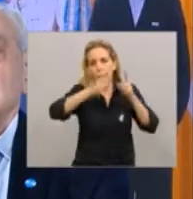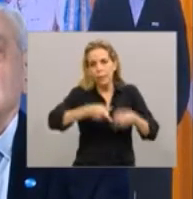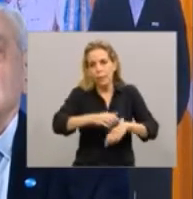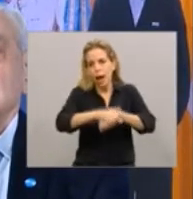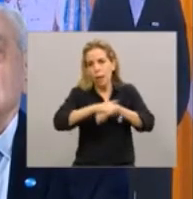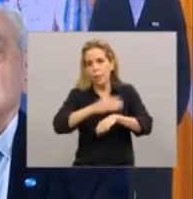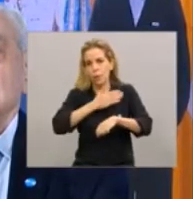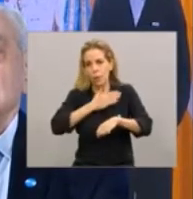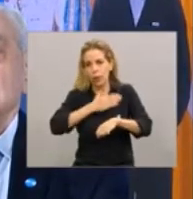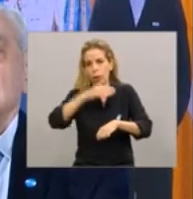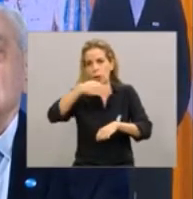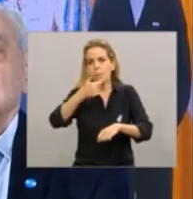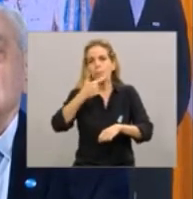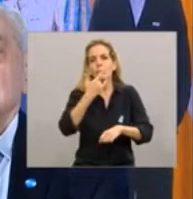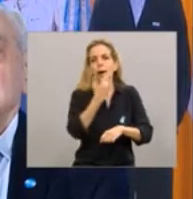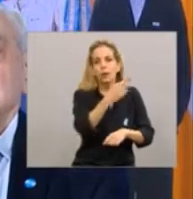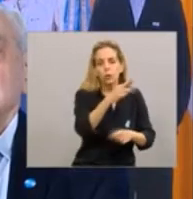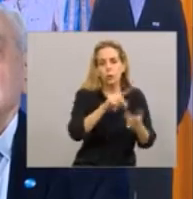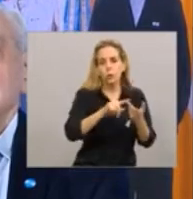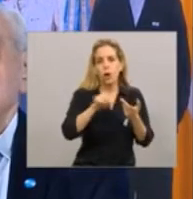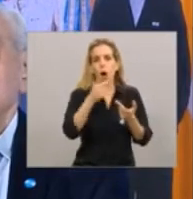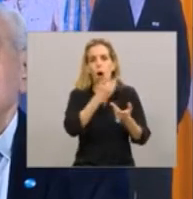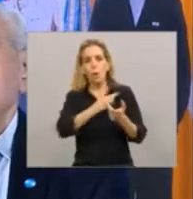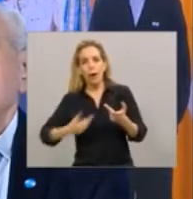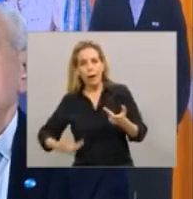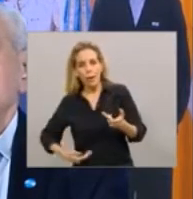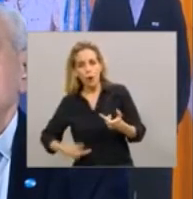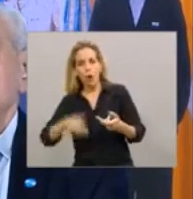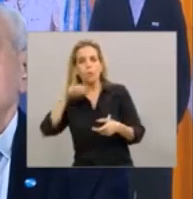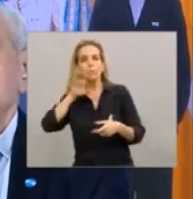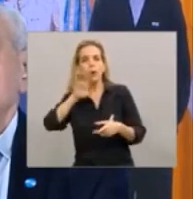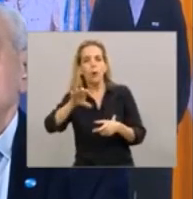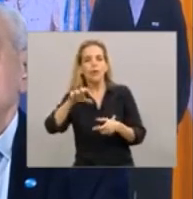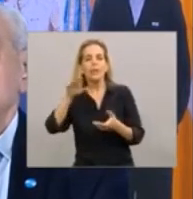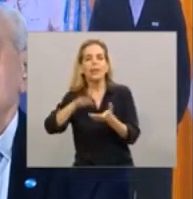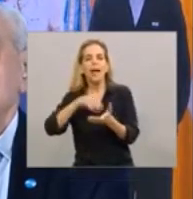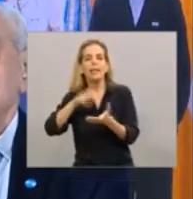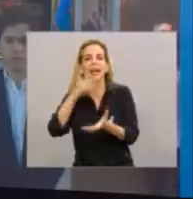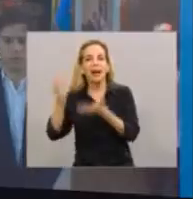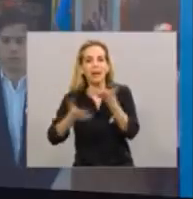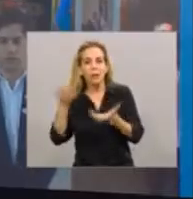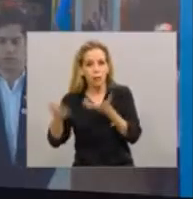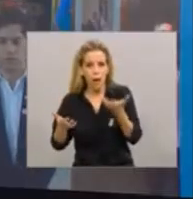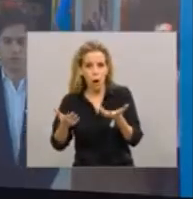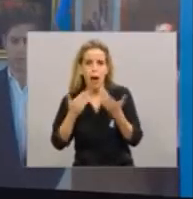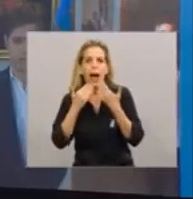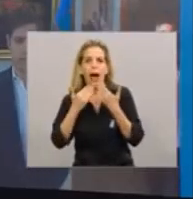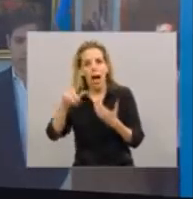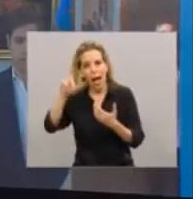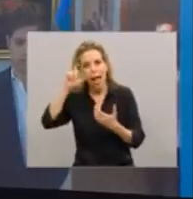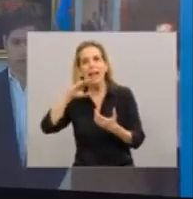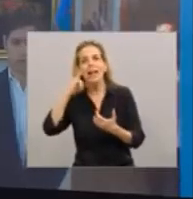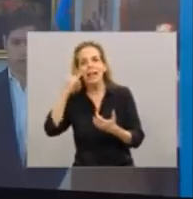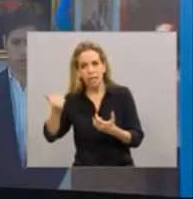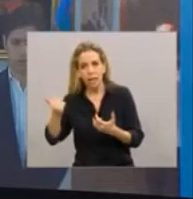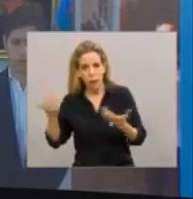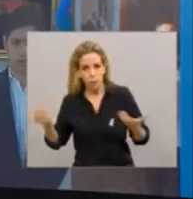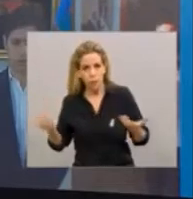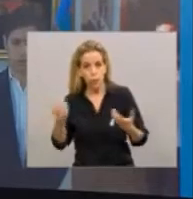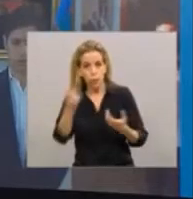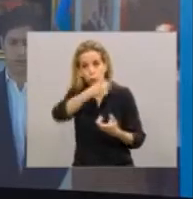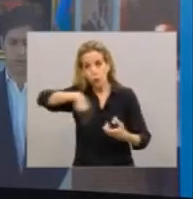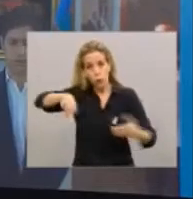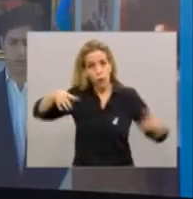y está el gobernador de tierra de fuego gracias gustavo melella por estar aquí somos nosotros